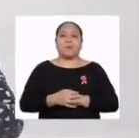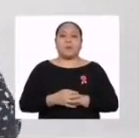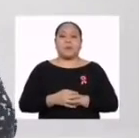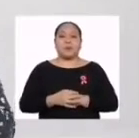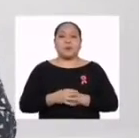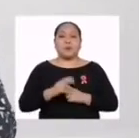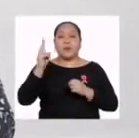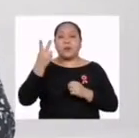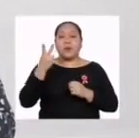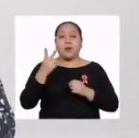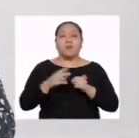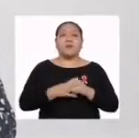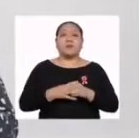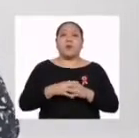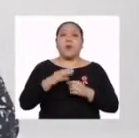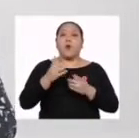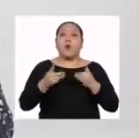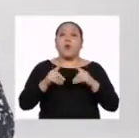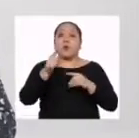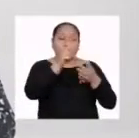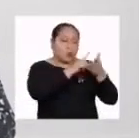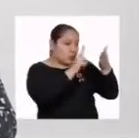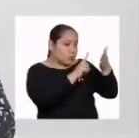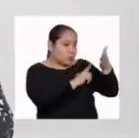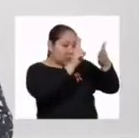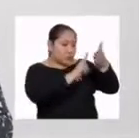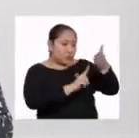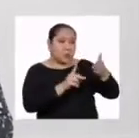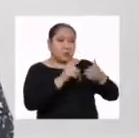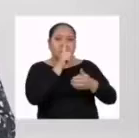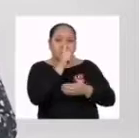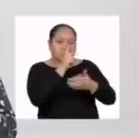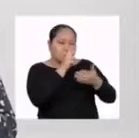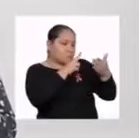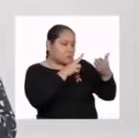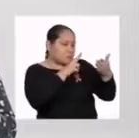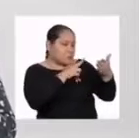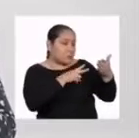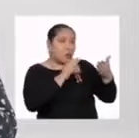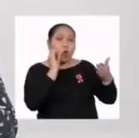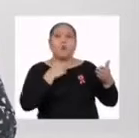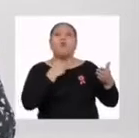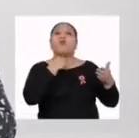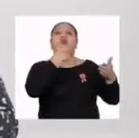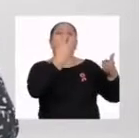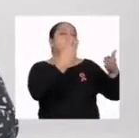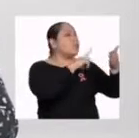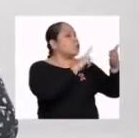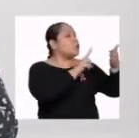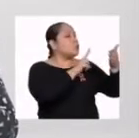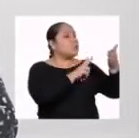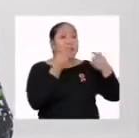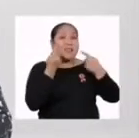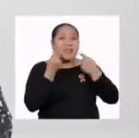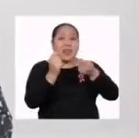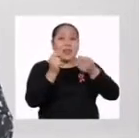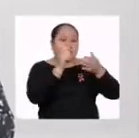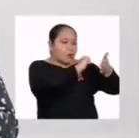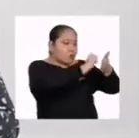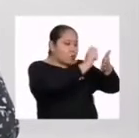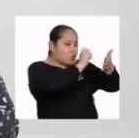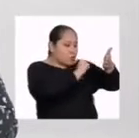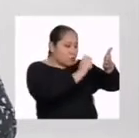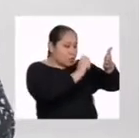Segundo, en el desarrollo de tu lectura, que puede ser una lectura silenciosa o en voz alta, trata de subrayar o